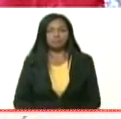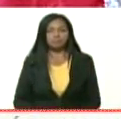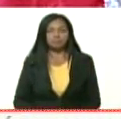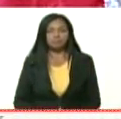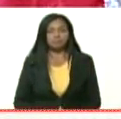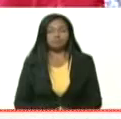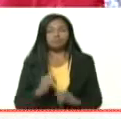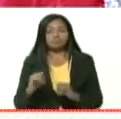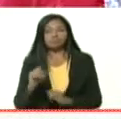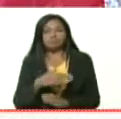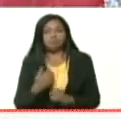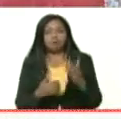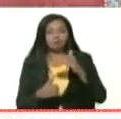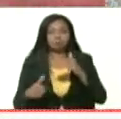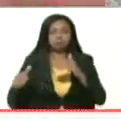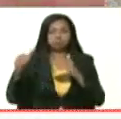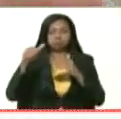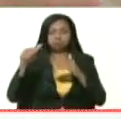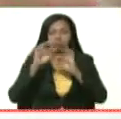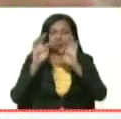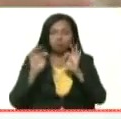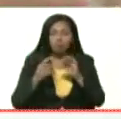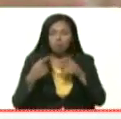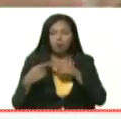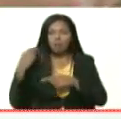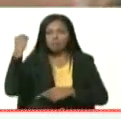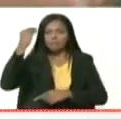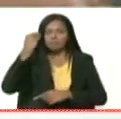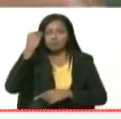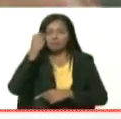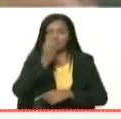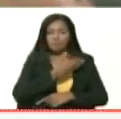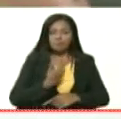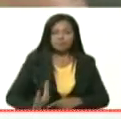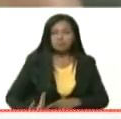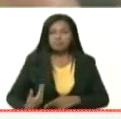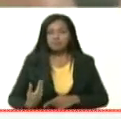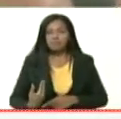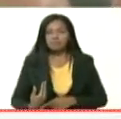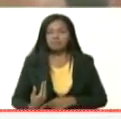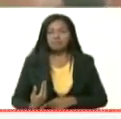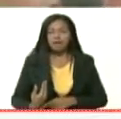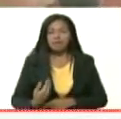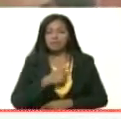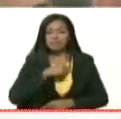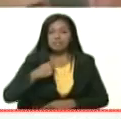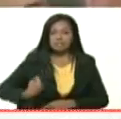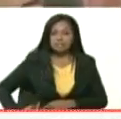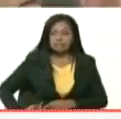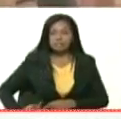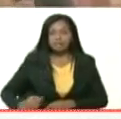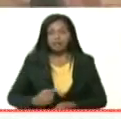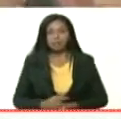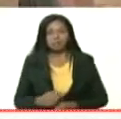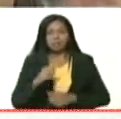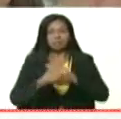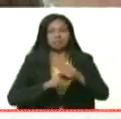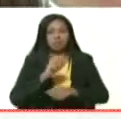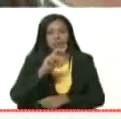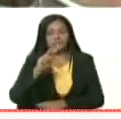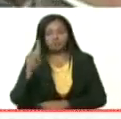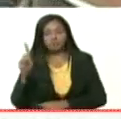Y ahí adquiere más grandeza la formulación del pensamiento del presidente Xi Jinping para el siglo